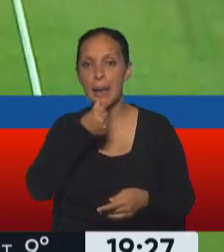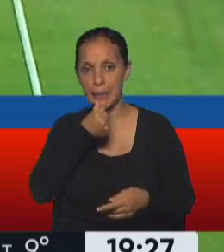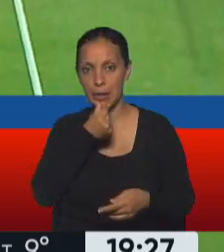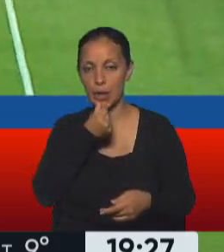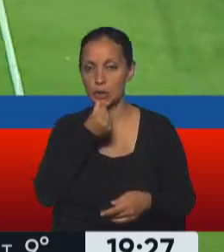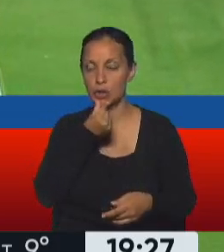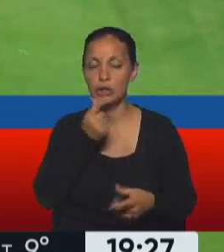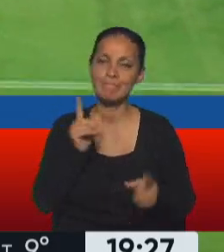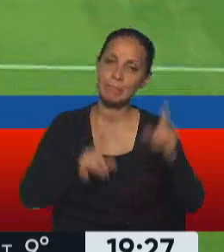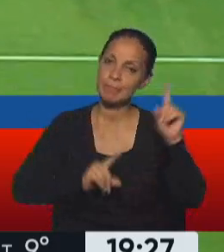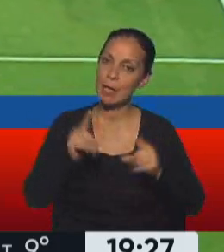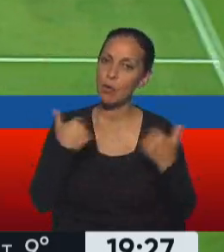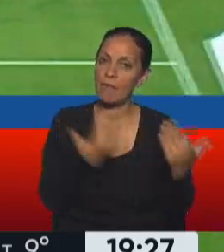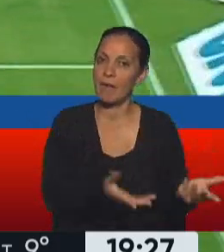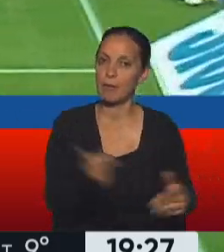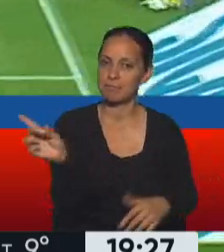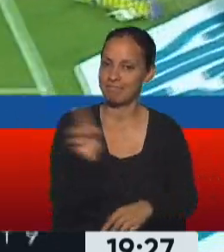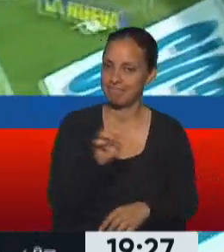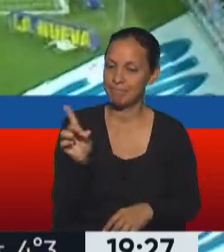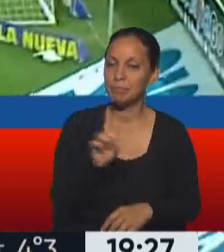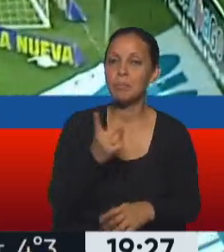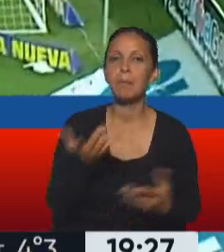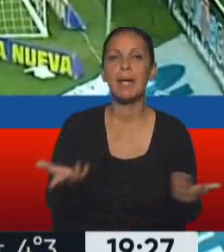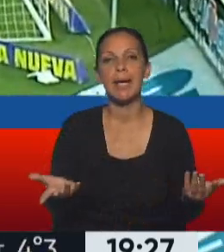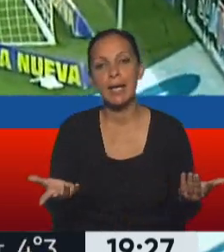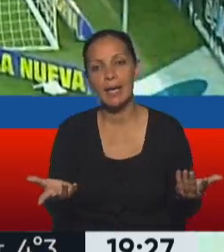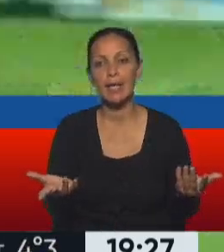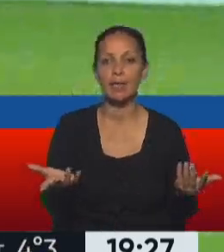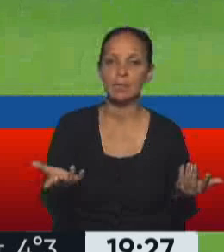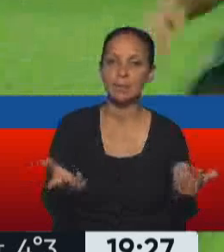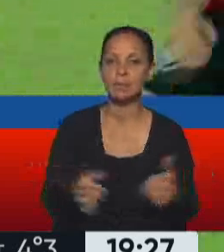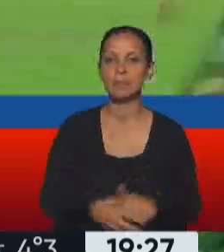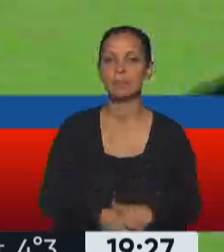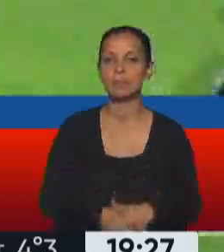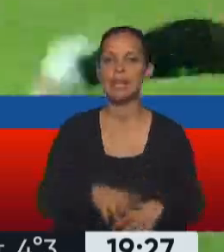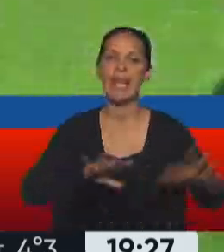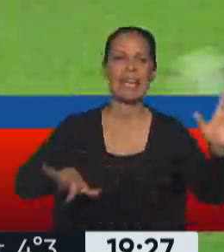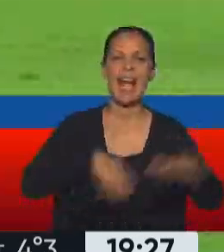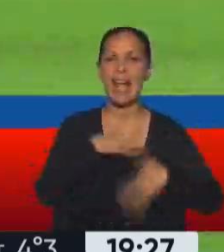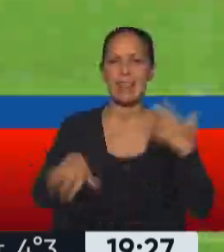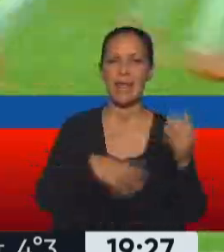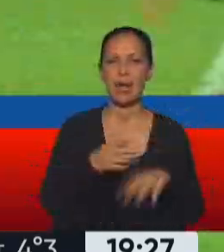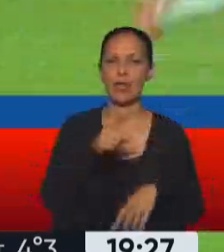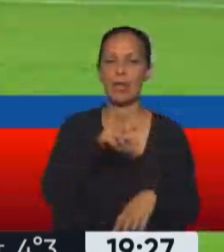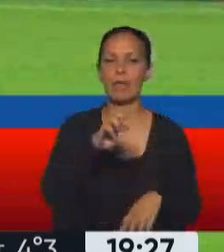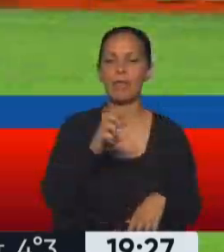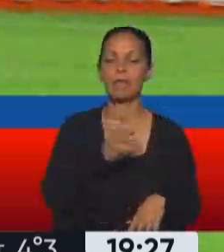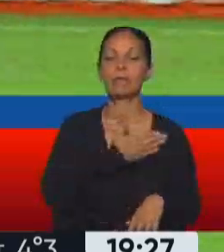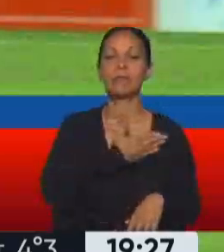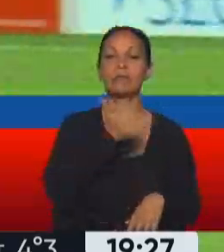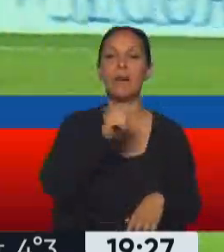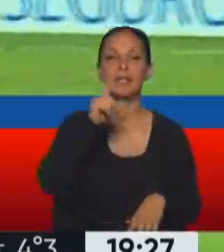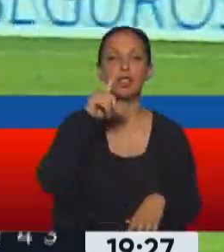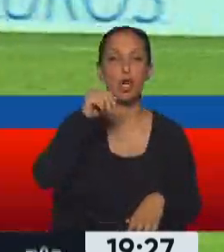no le son favorables, pero tampoco para hacer el escándalo que hizo Falcione, acusando